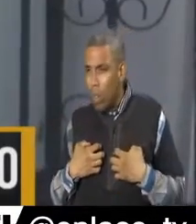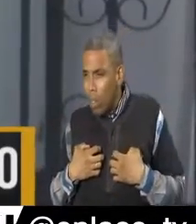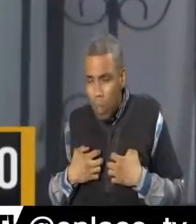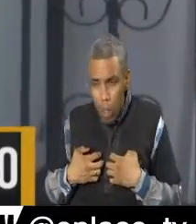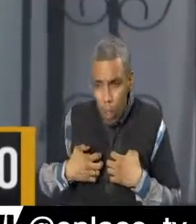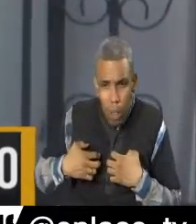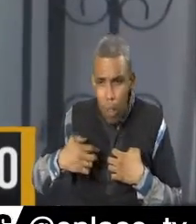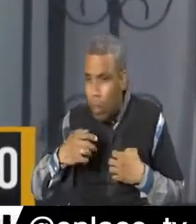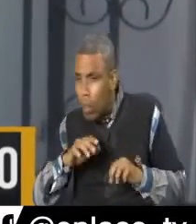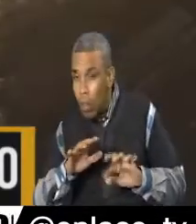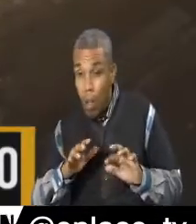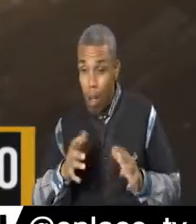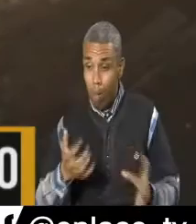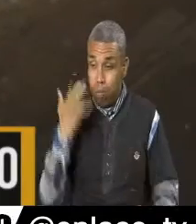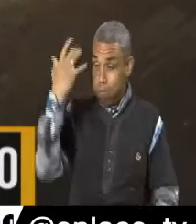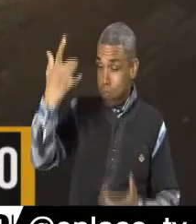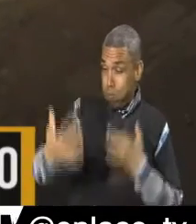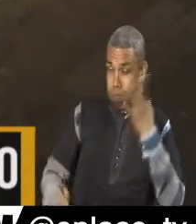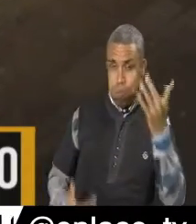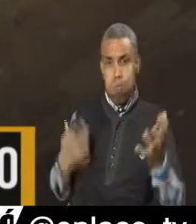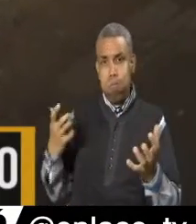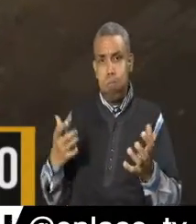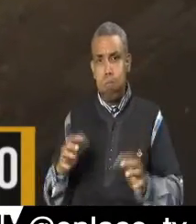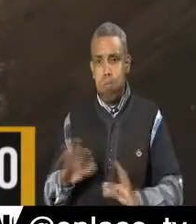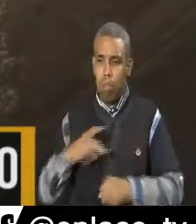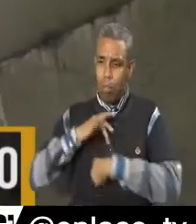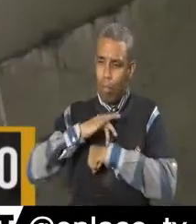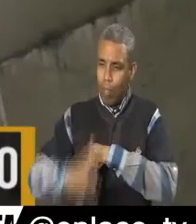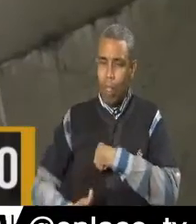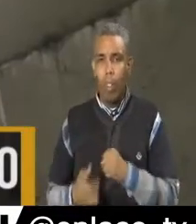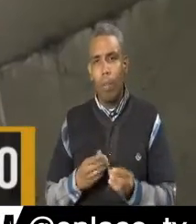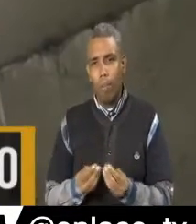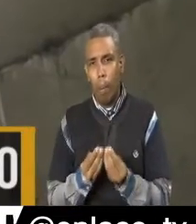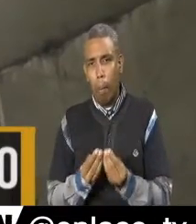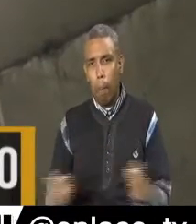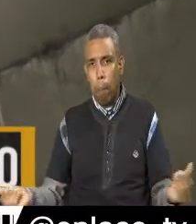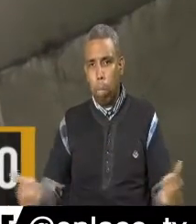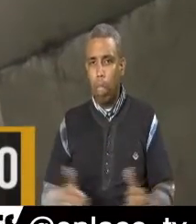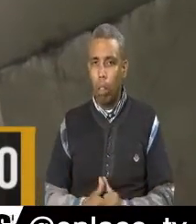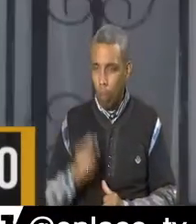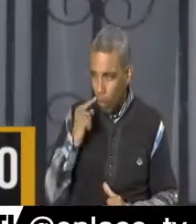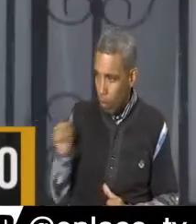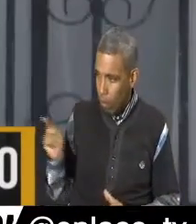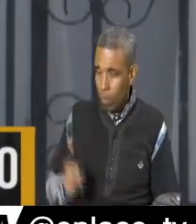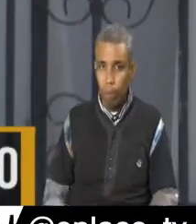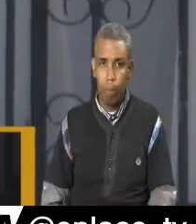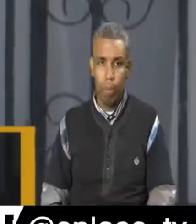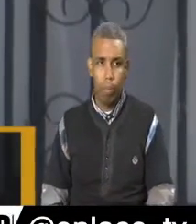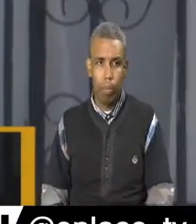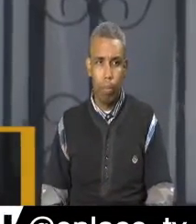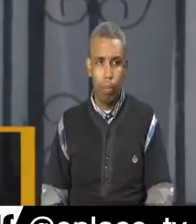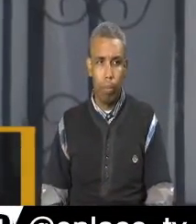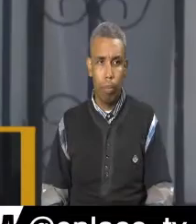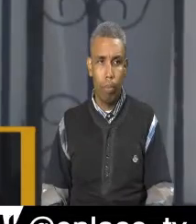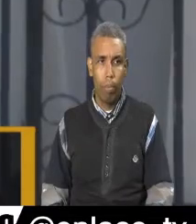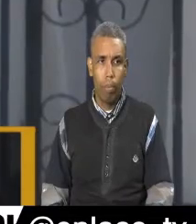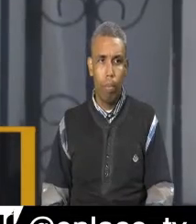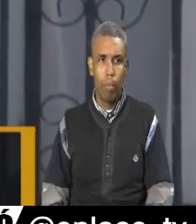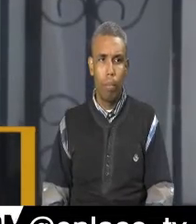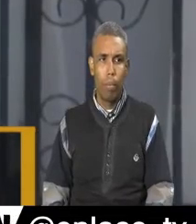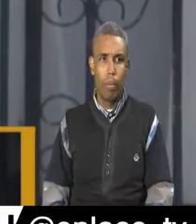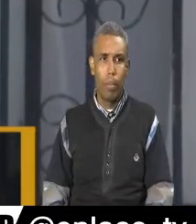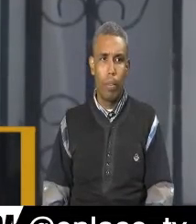cuenta, la casa quedó vuelta a nada. Todo lo que había al interior de la casa quedó en pérdida total. Todo, la moto,